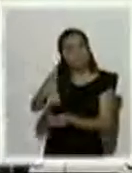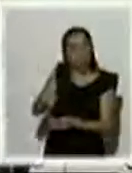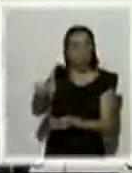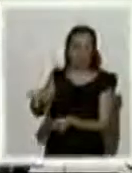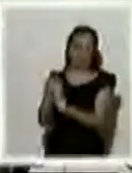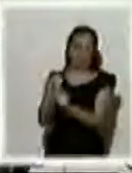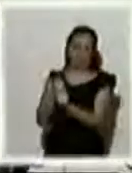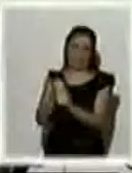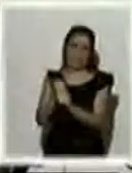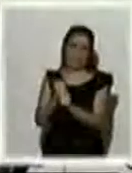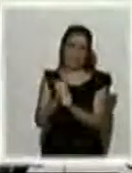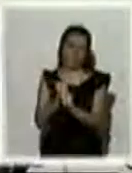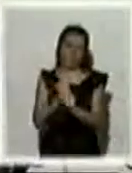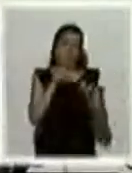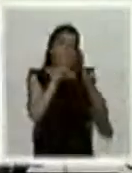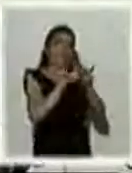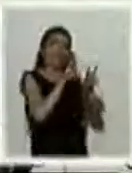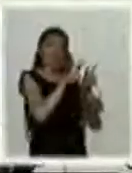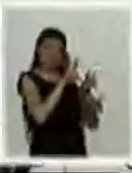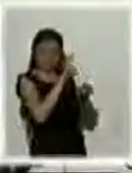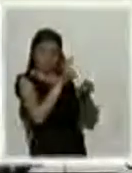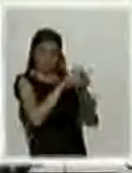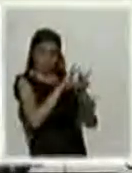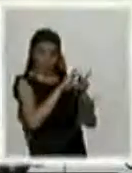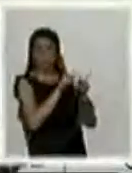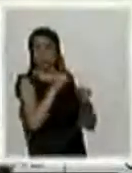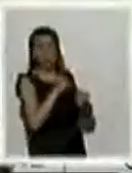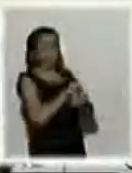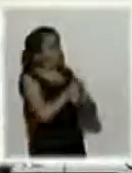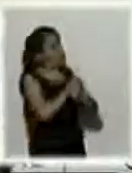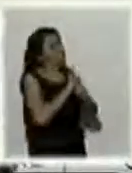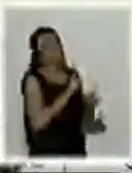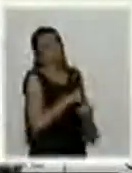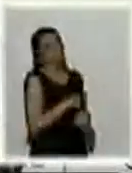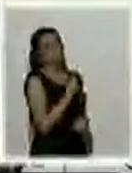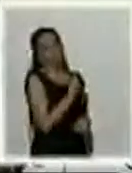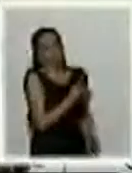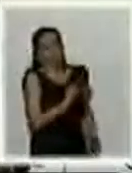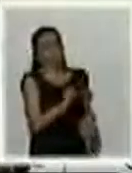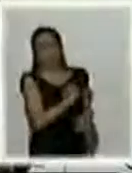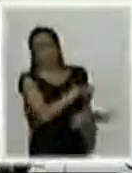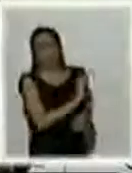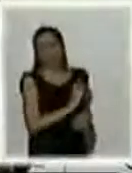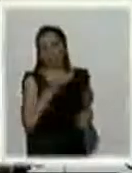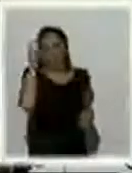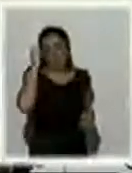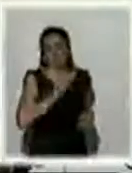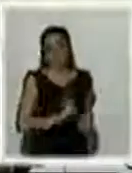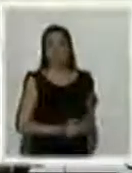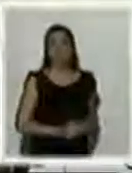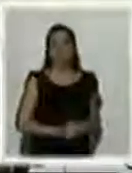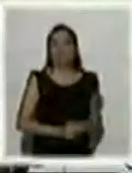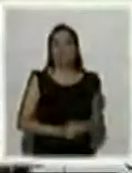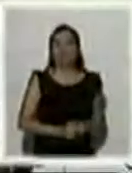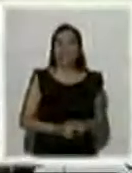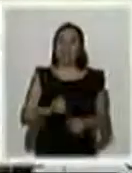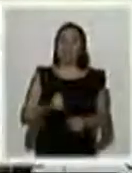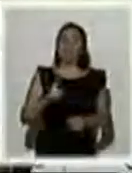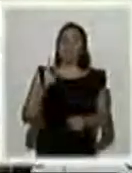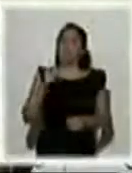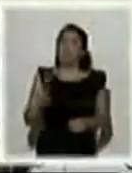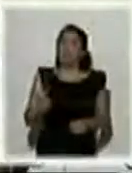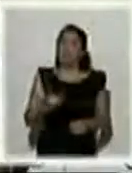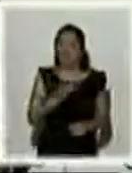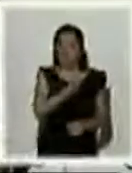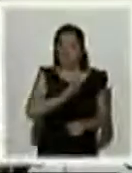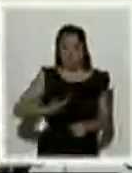desoyó esos fallos. Pero a pesar de la orden judicial, el gobierno de Córdoba mandó a